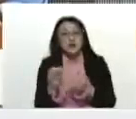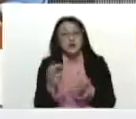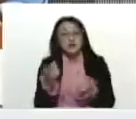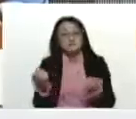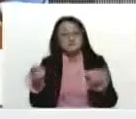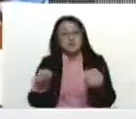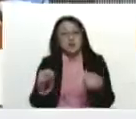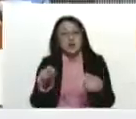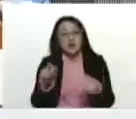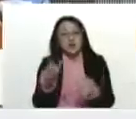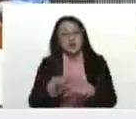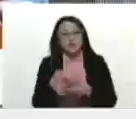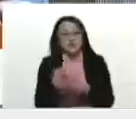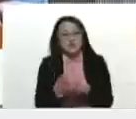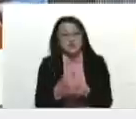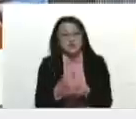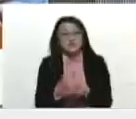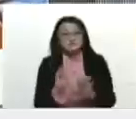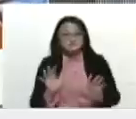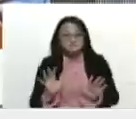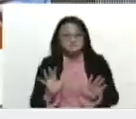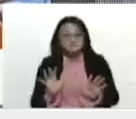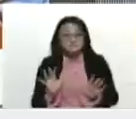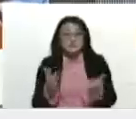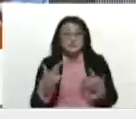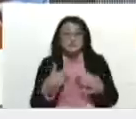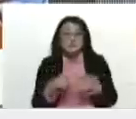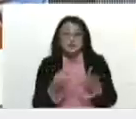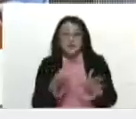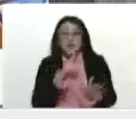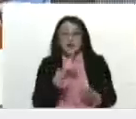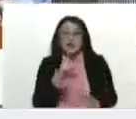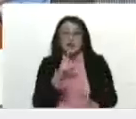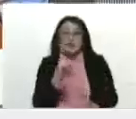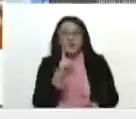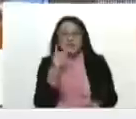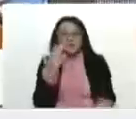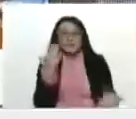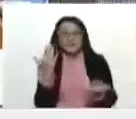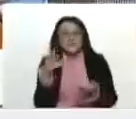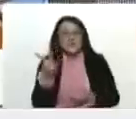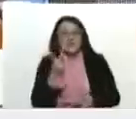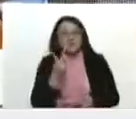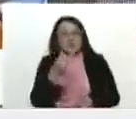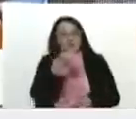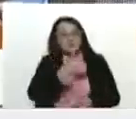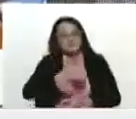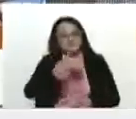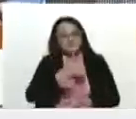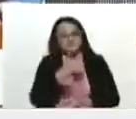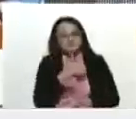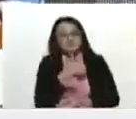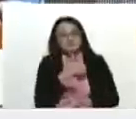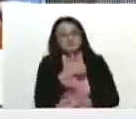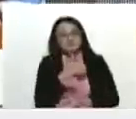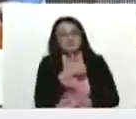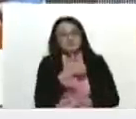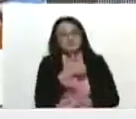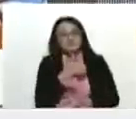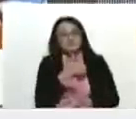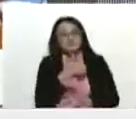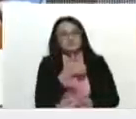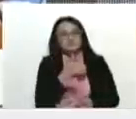sanciones sin duda como dice el nombre de este evento Venezuela es resistencia inusual y